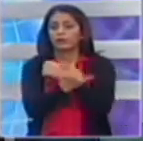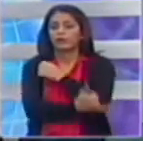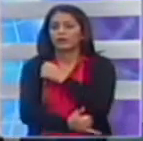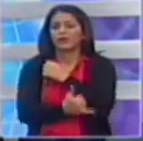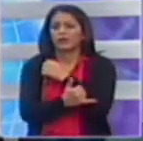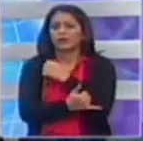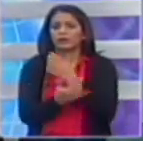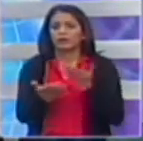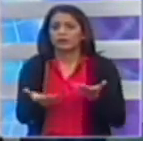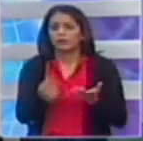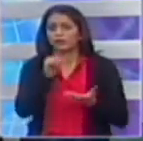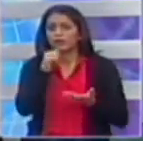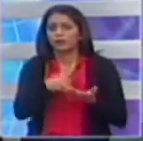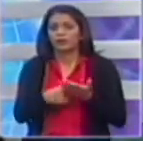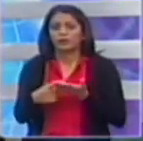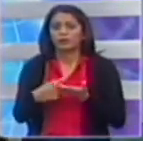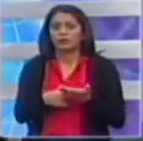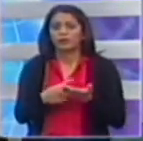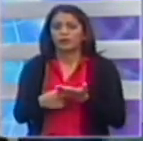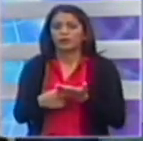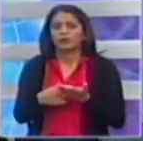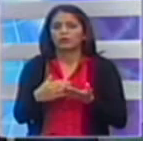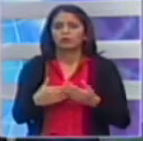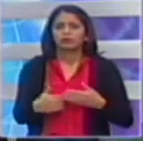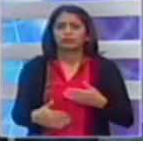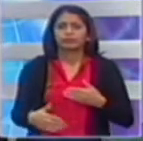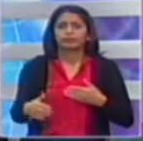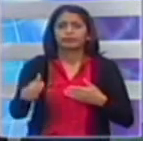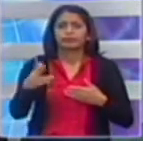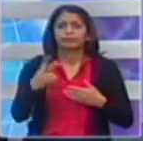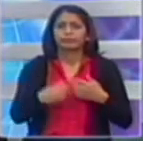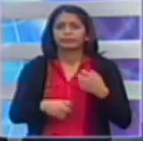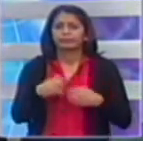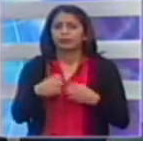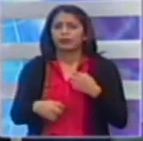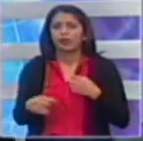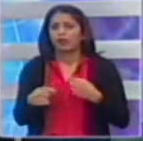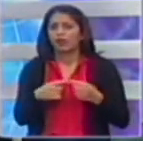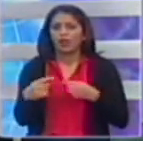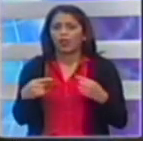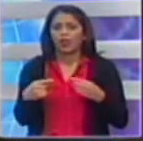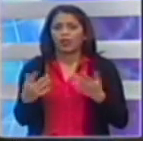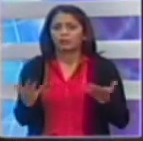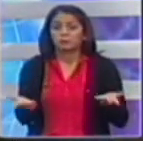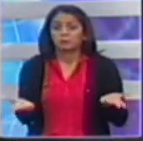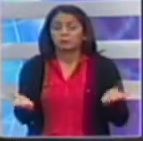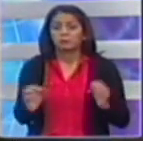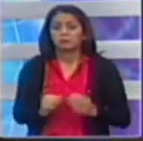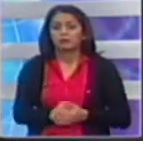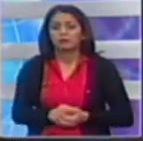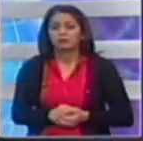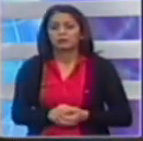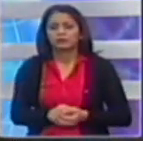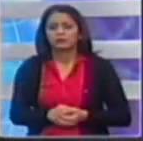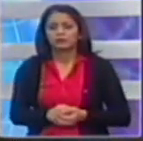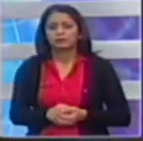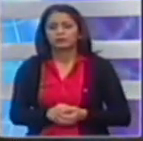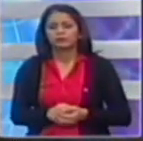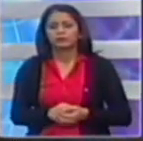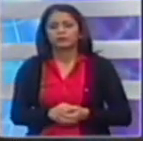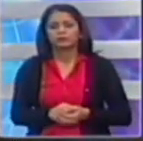sido todo a lo largo de los desatinos que está teniendo el señor Trump día a día. Ahora, de alguna manera